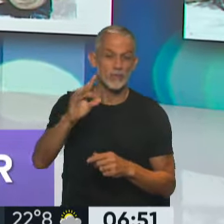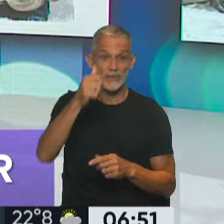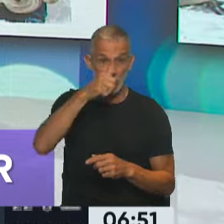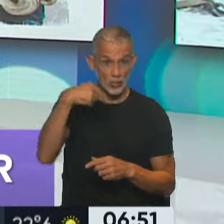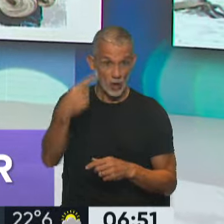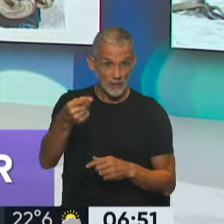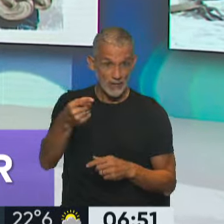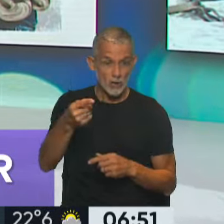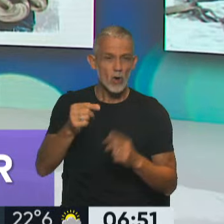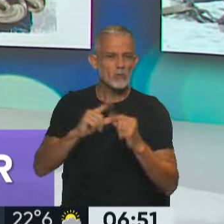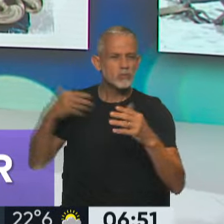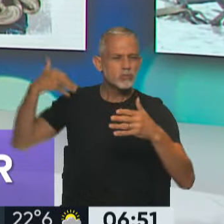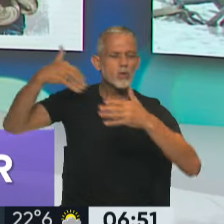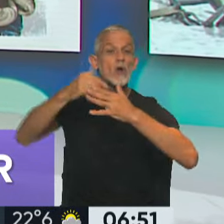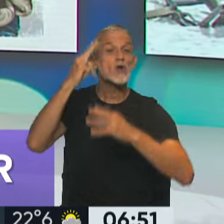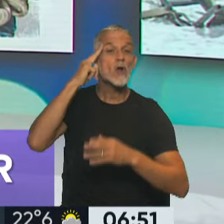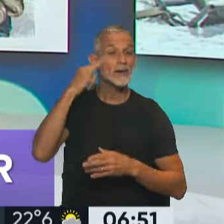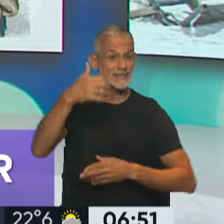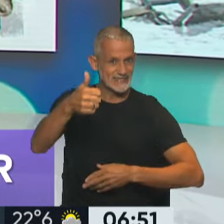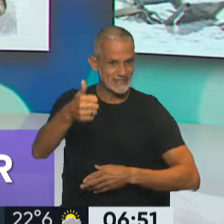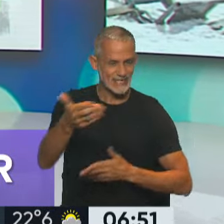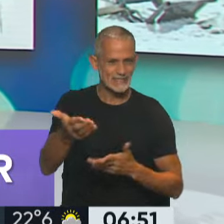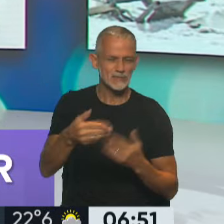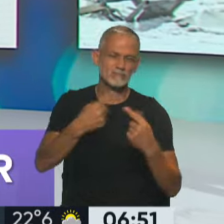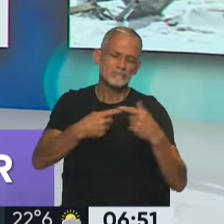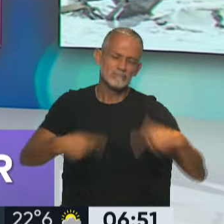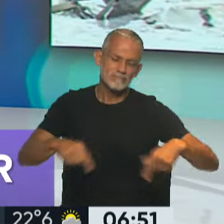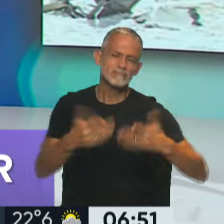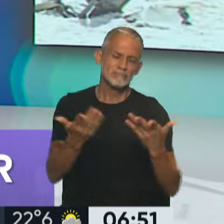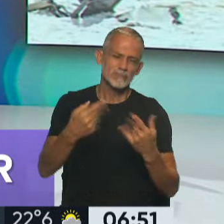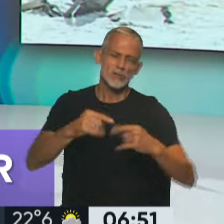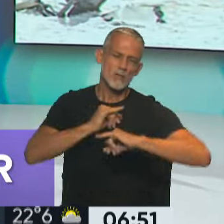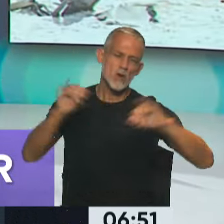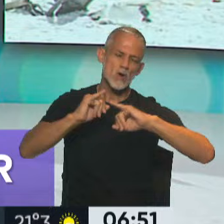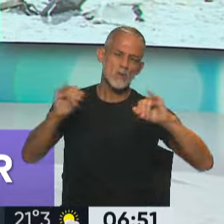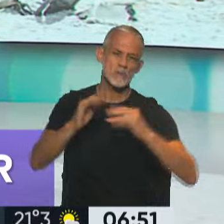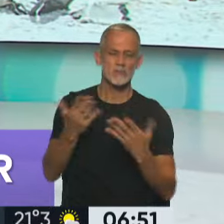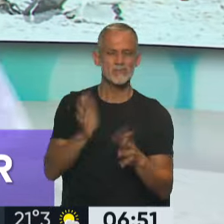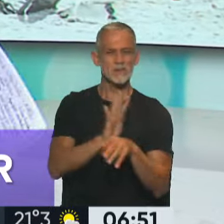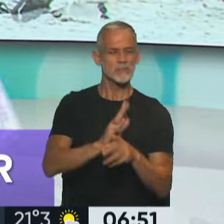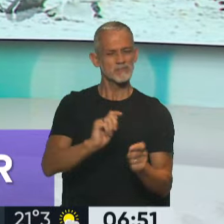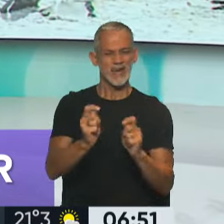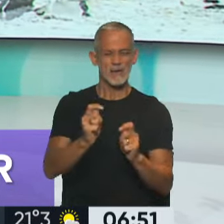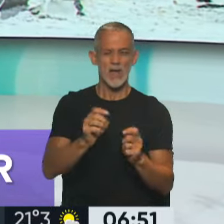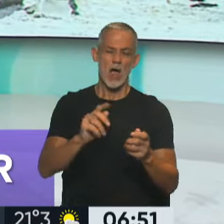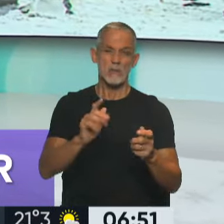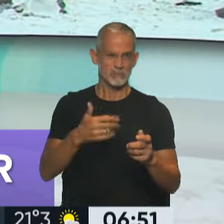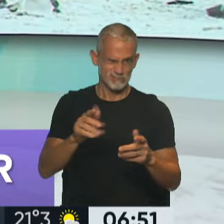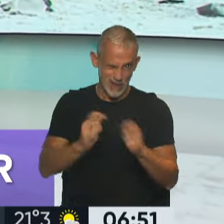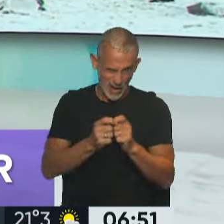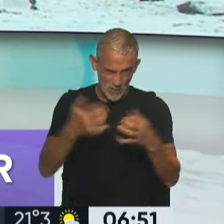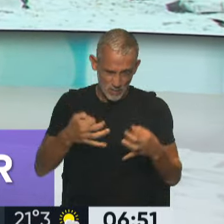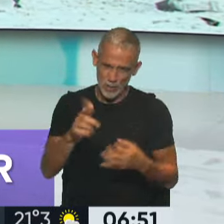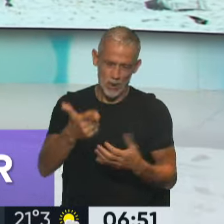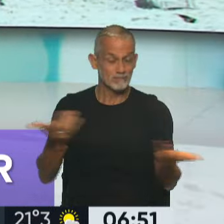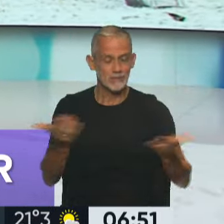domingo, edición número 96, con un montón de cosas que se anuncian para cambiar lo que en realidad nunca cambia. Pero bueno, vamos a hacer